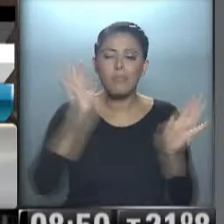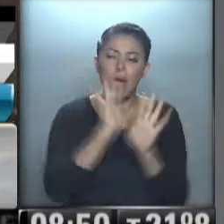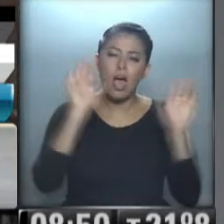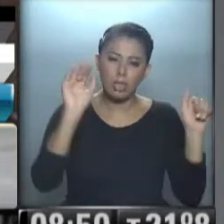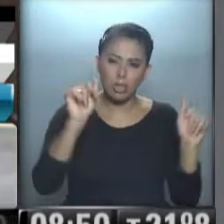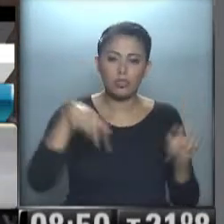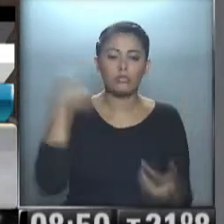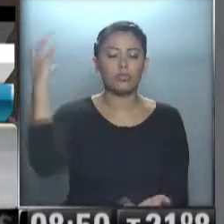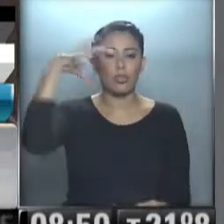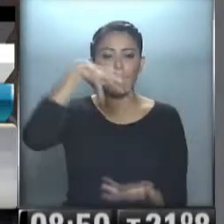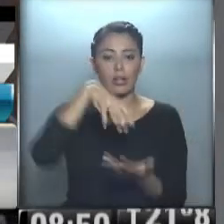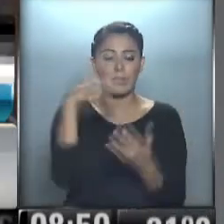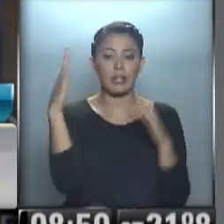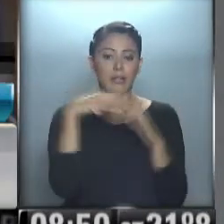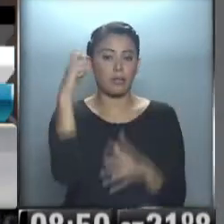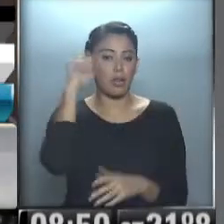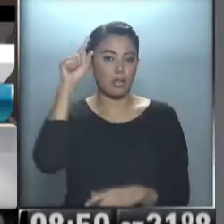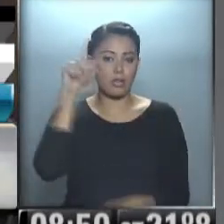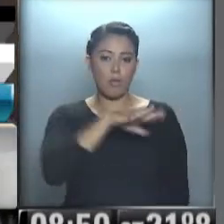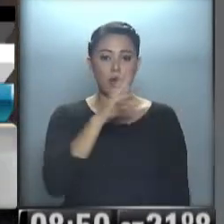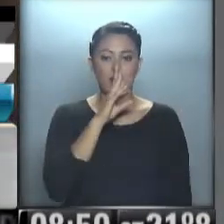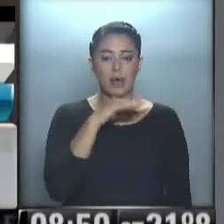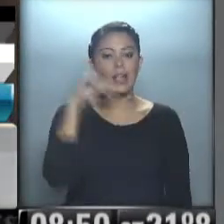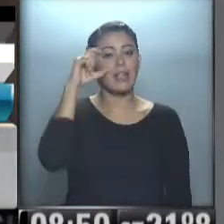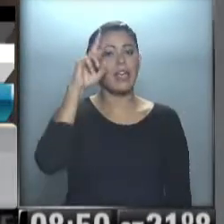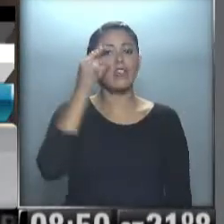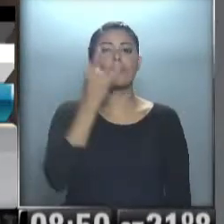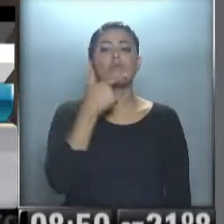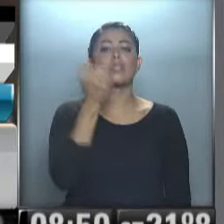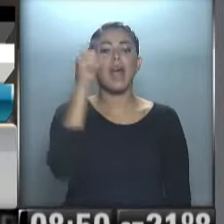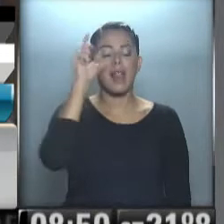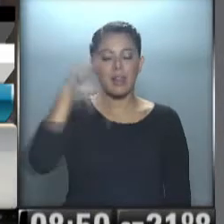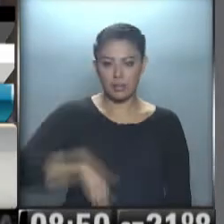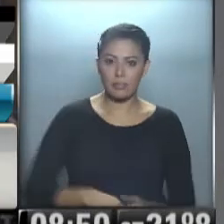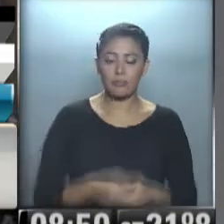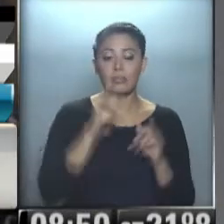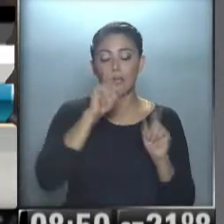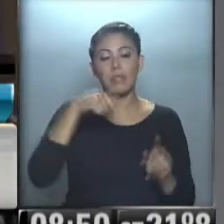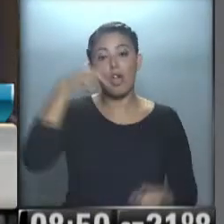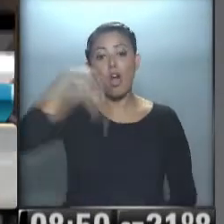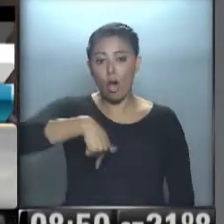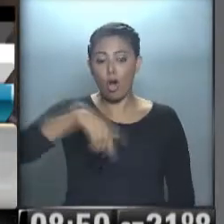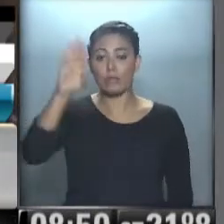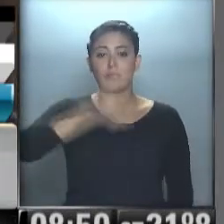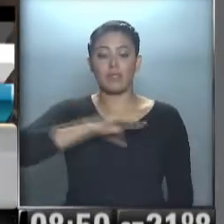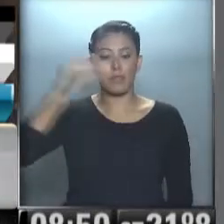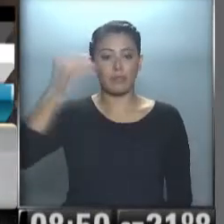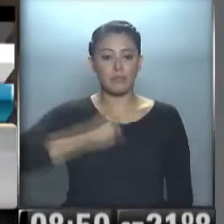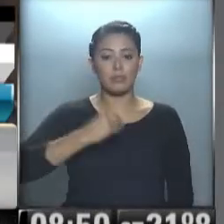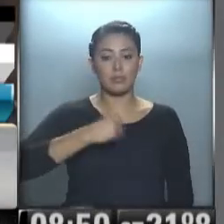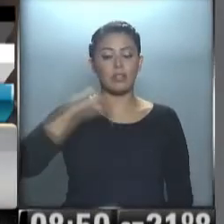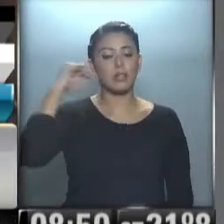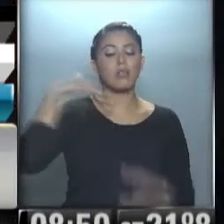sede del parlamento en jerusalén los saludos tuvieron lugar un día antes del funeral de estado que se le brindará hoy al dirigente en el